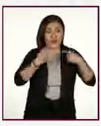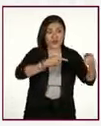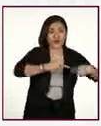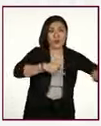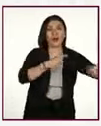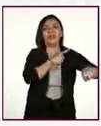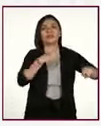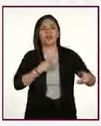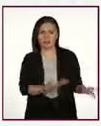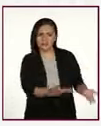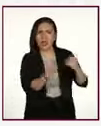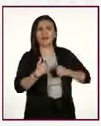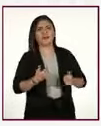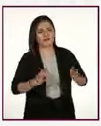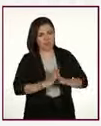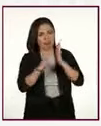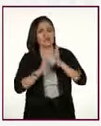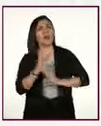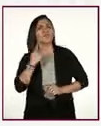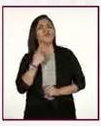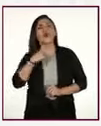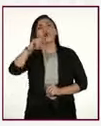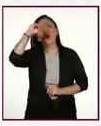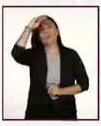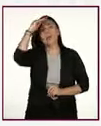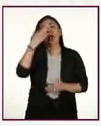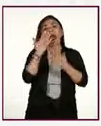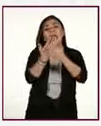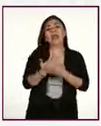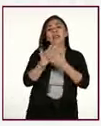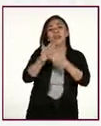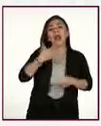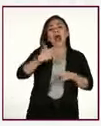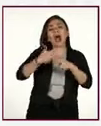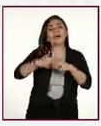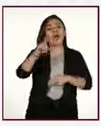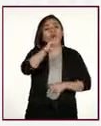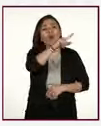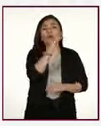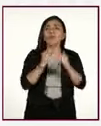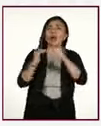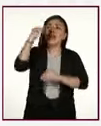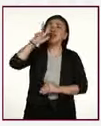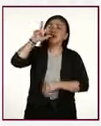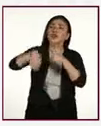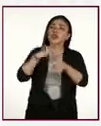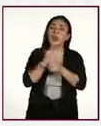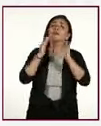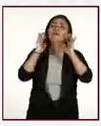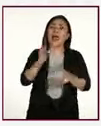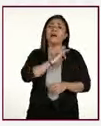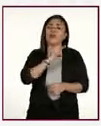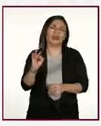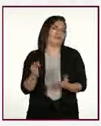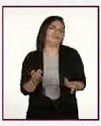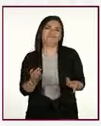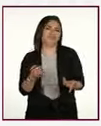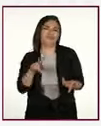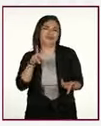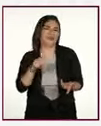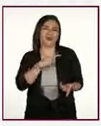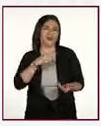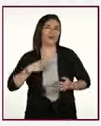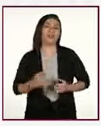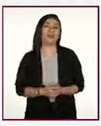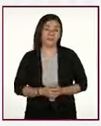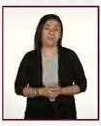no solo como decirles, ay, esperemos a que seas mayor de edad para que puedas hablar de política, ¿no? Sí. Entonces,